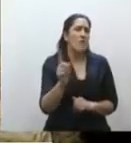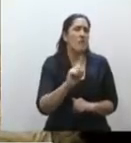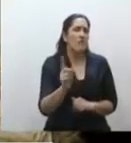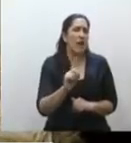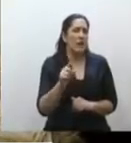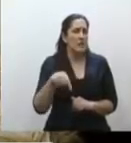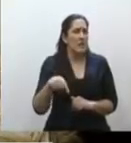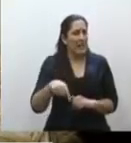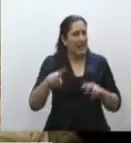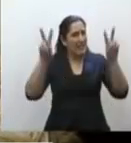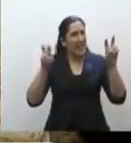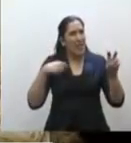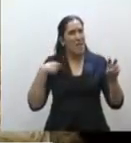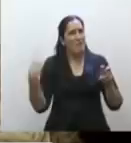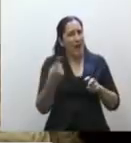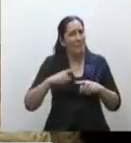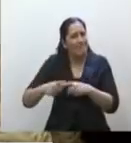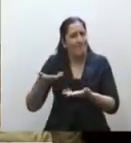abordar un tema de esta naturaleza,